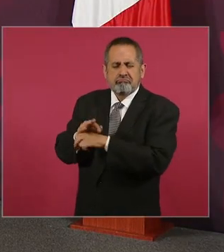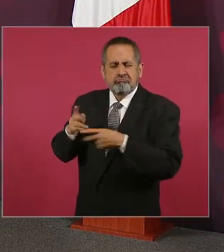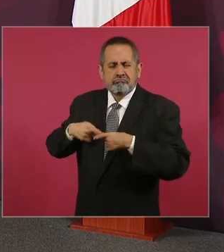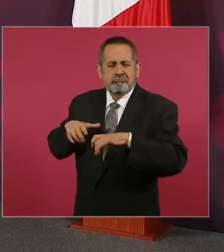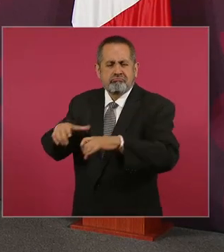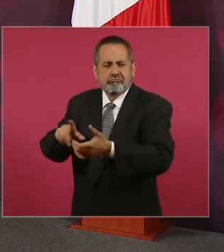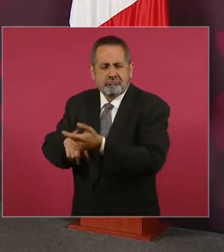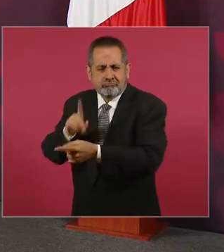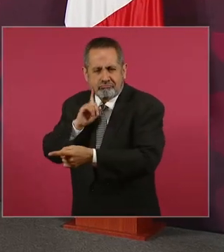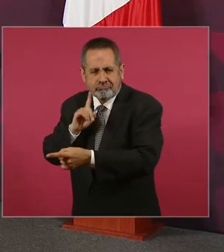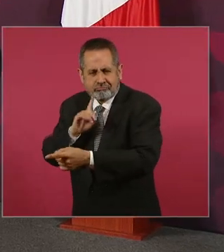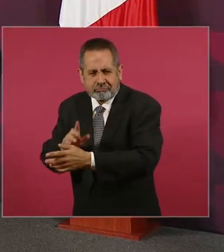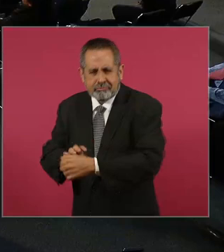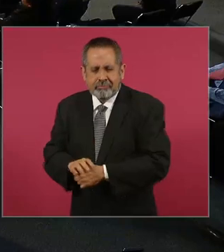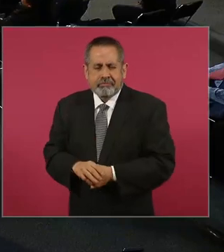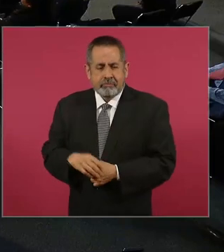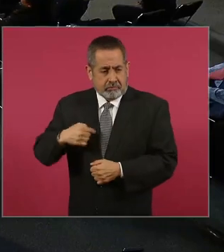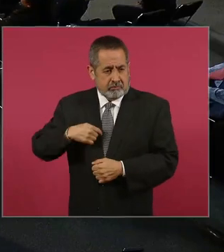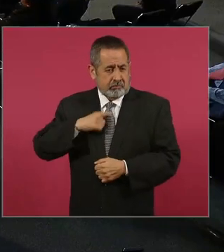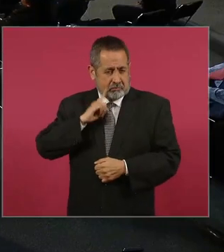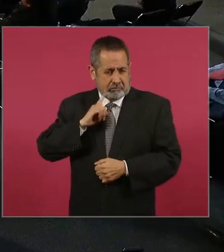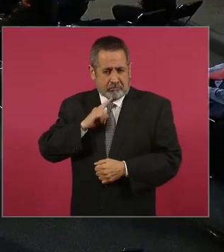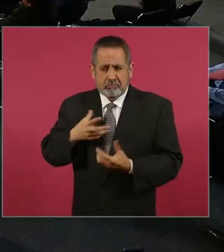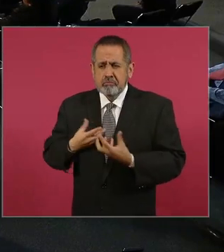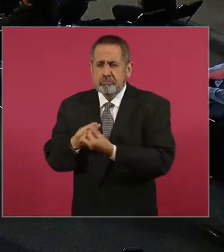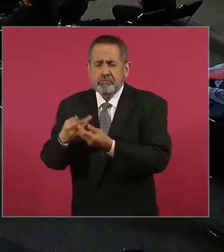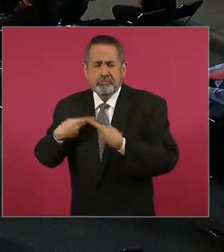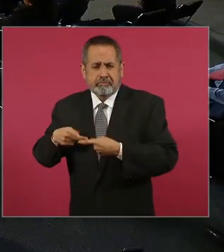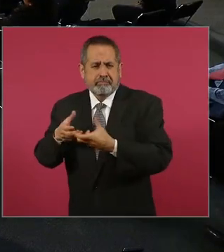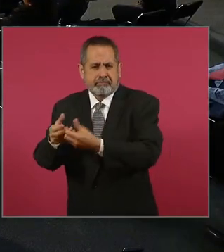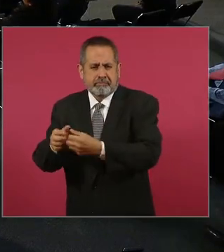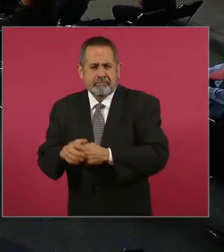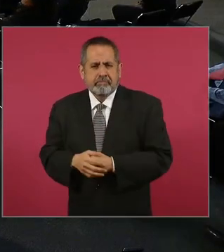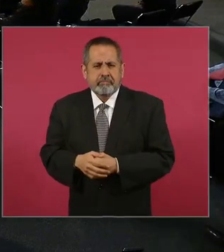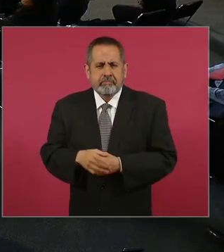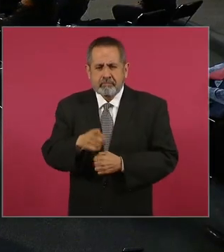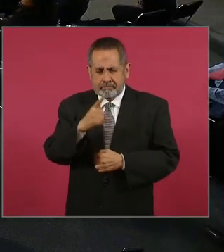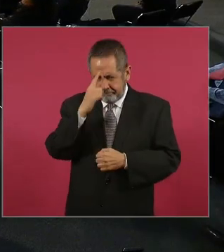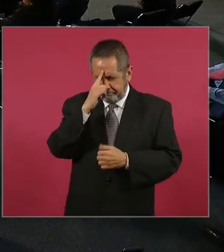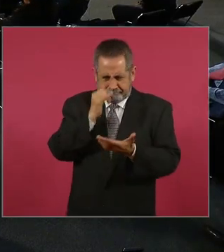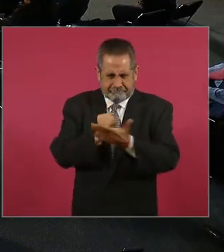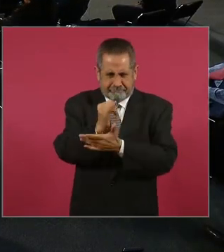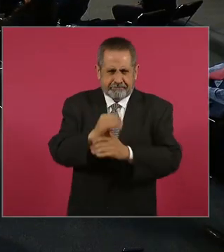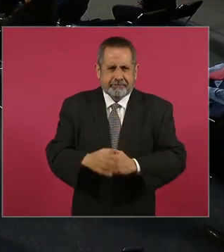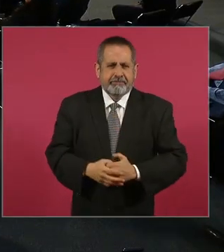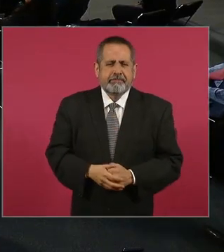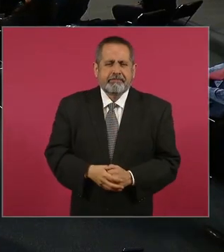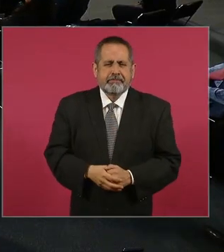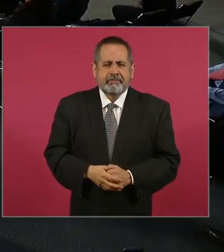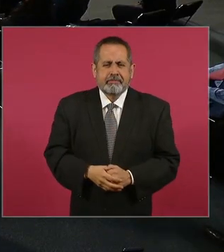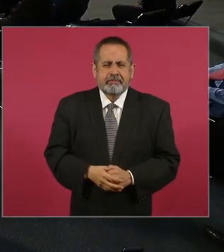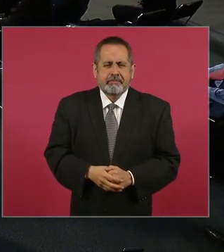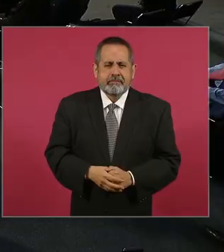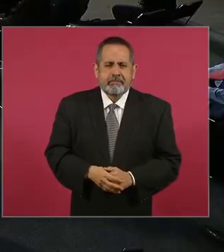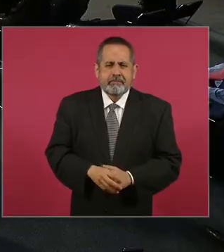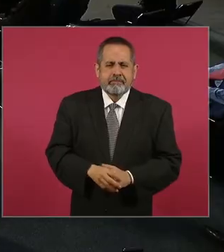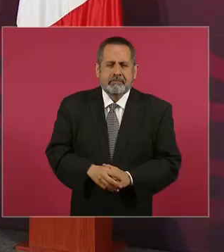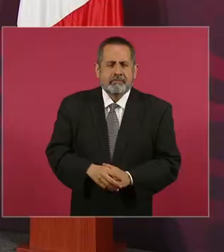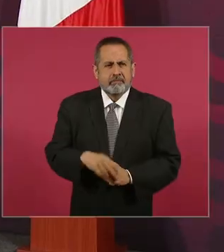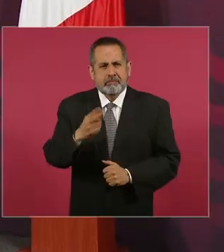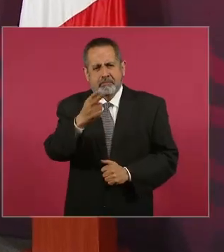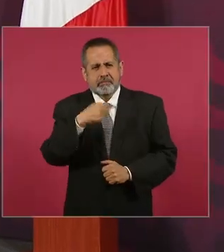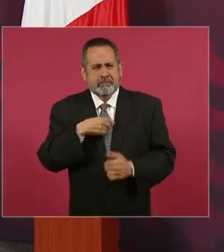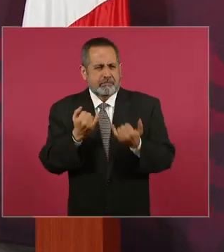gente. Sí, entonces. Yo estoy con la gente, presidente, y ya. Usted dijo una vez, defínanse. No son, así como dice usted, no